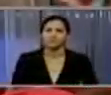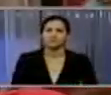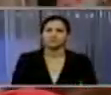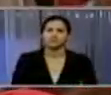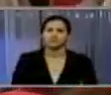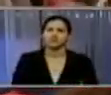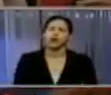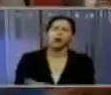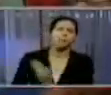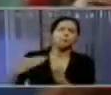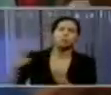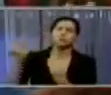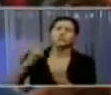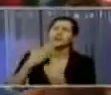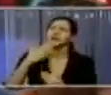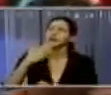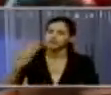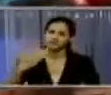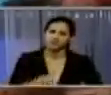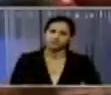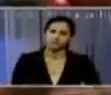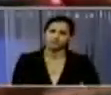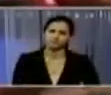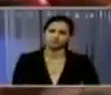el apoyo a Venezuela.